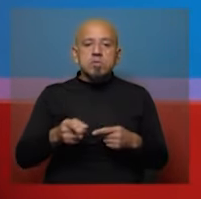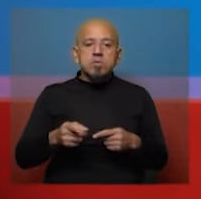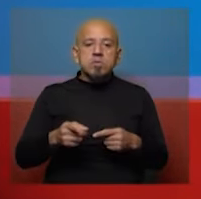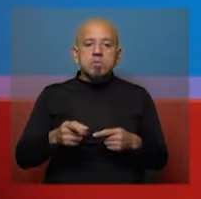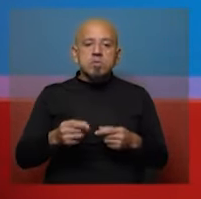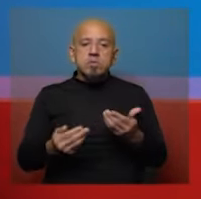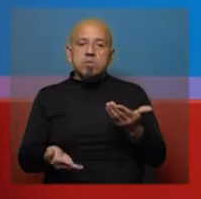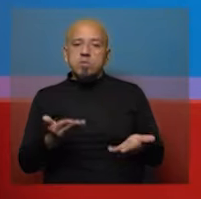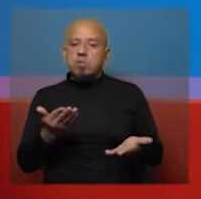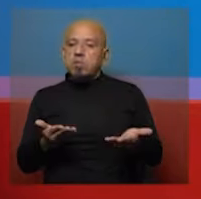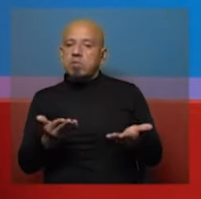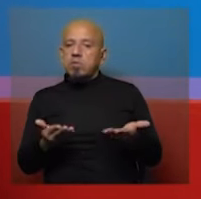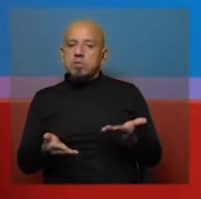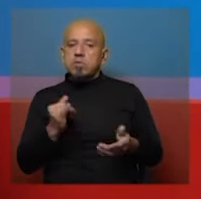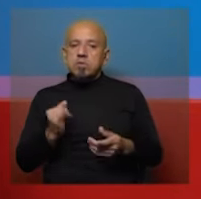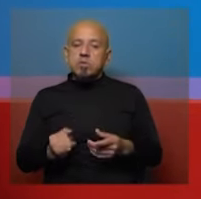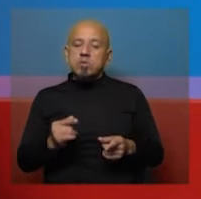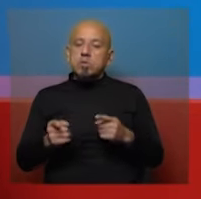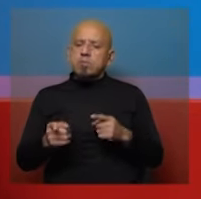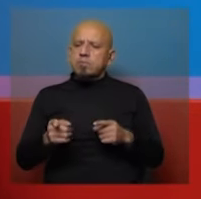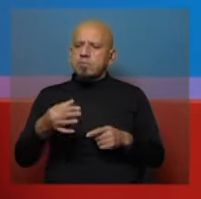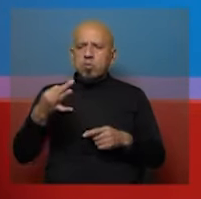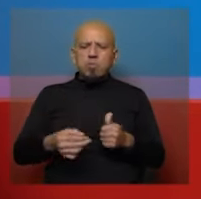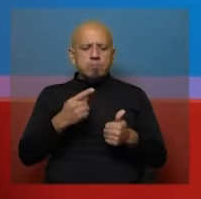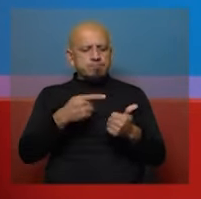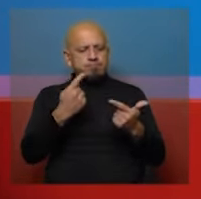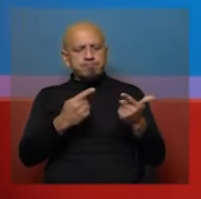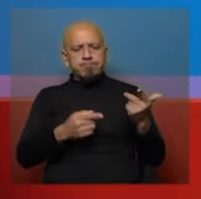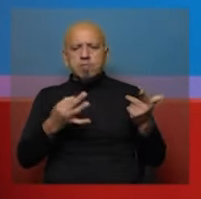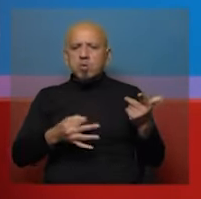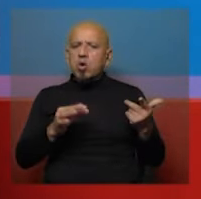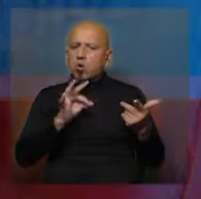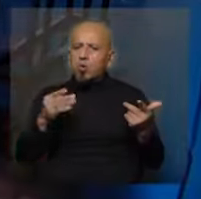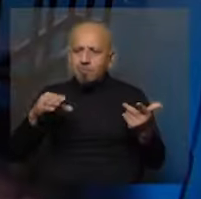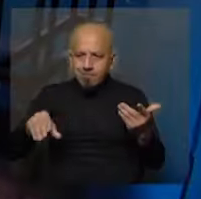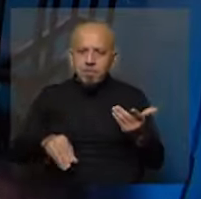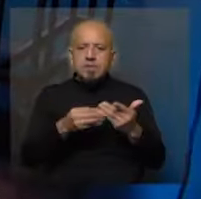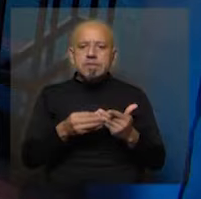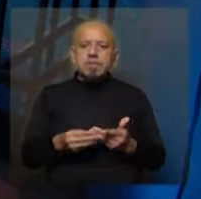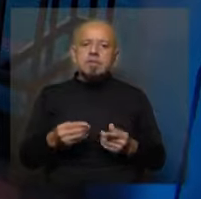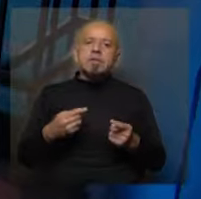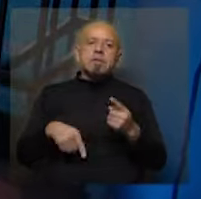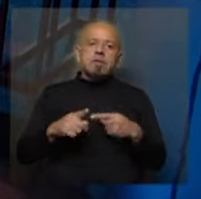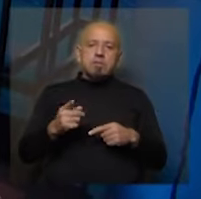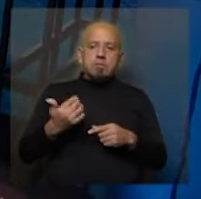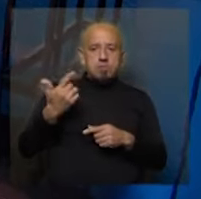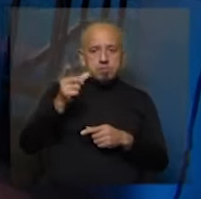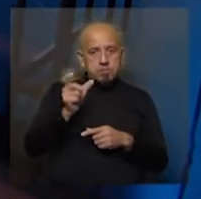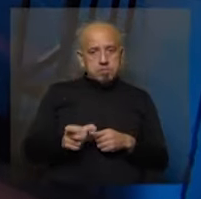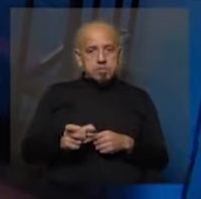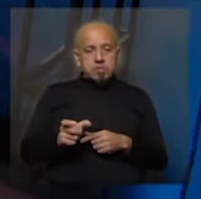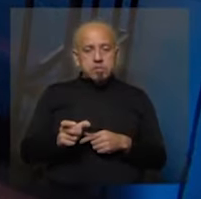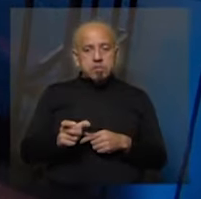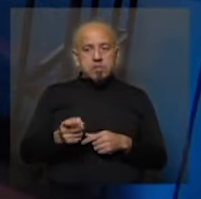evaluar si se están cumpliendo las medidas y si tiene que tomar alguna otra medida pero solamente este con referencia a la víctima ahora